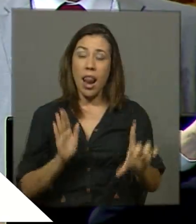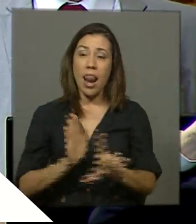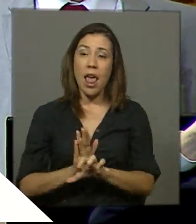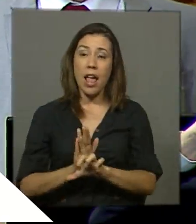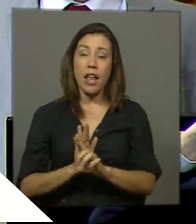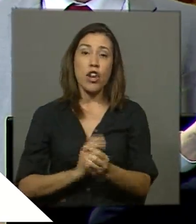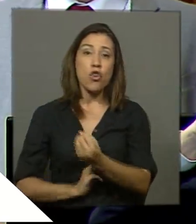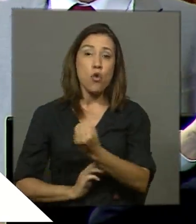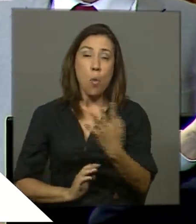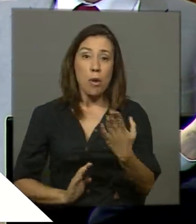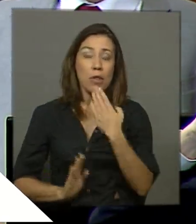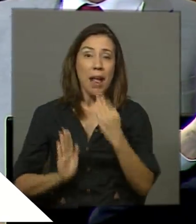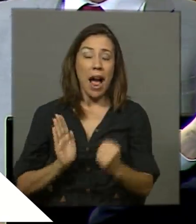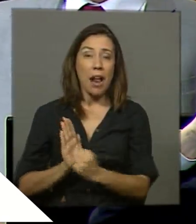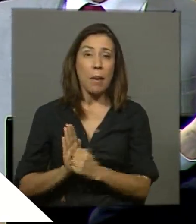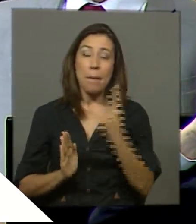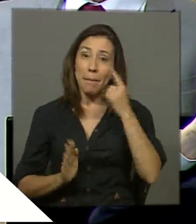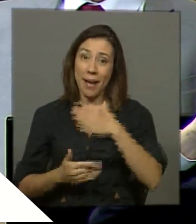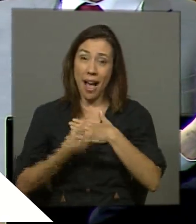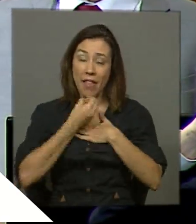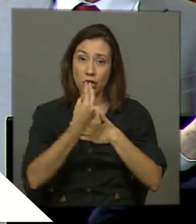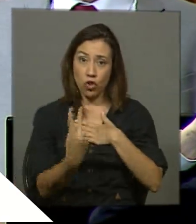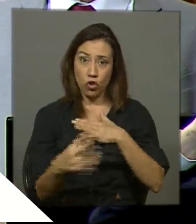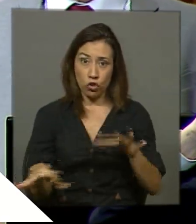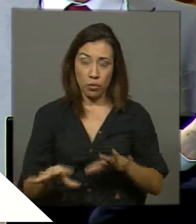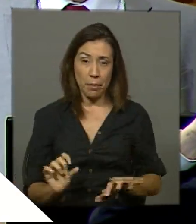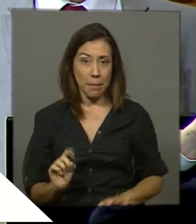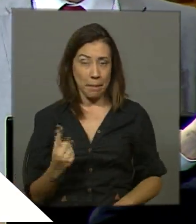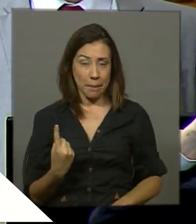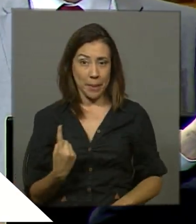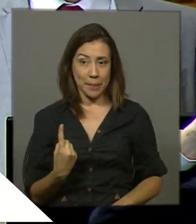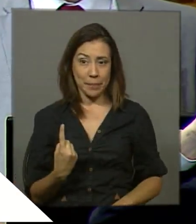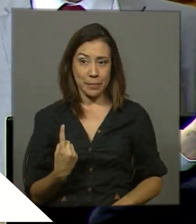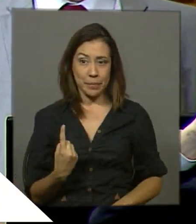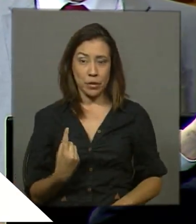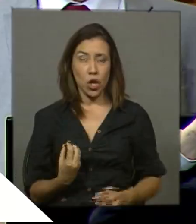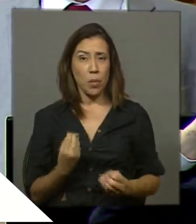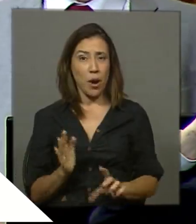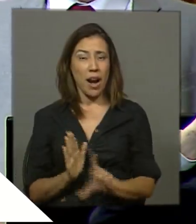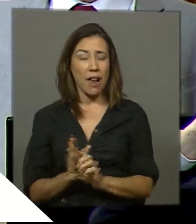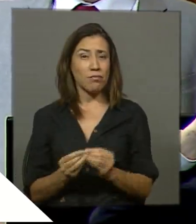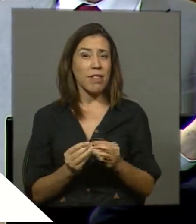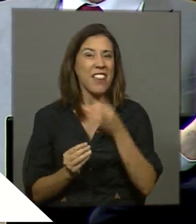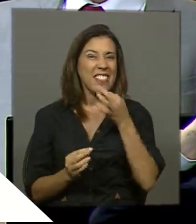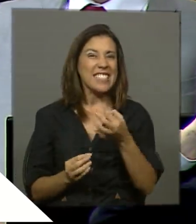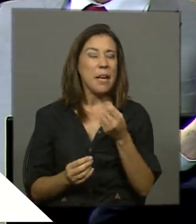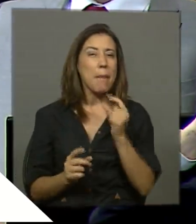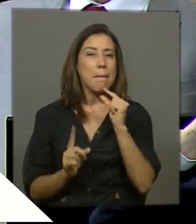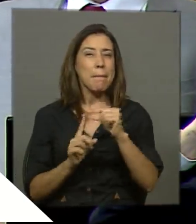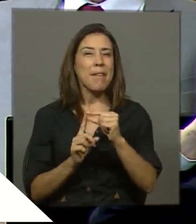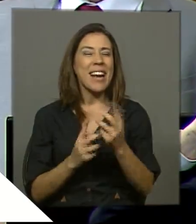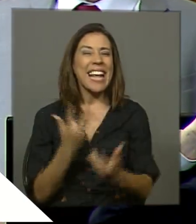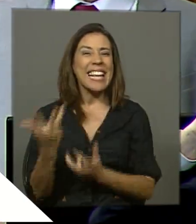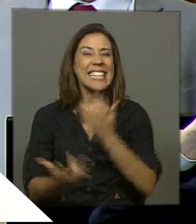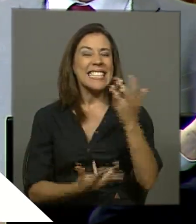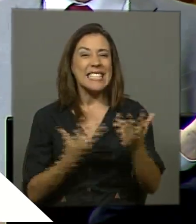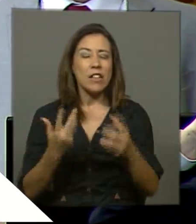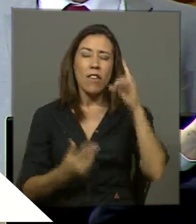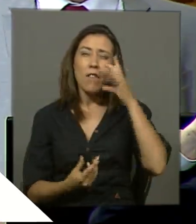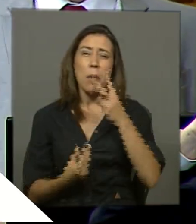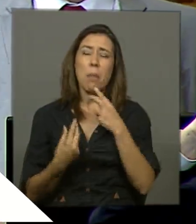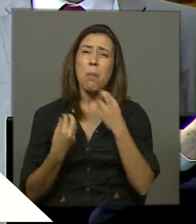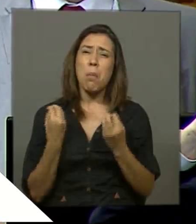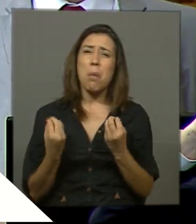diput pero le quiero decir dos cosas primero le quiero decir cómo la ley Define incendio para ver por